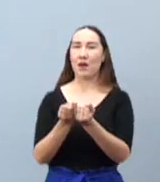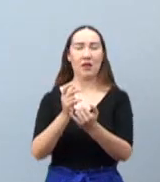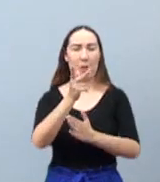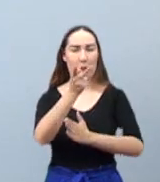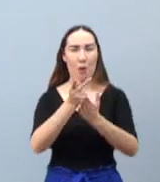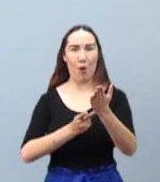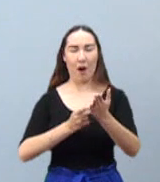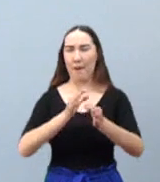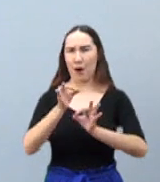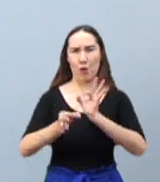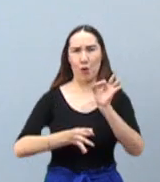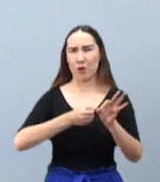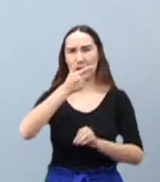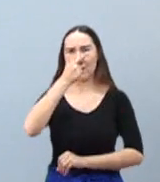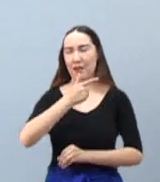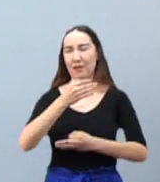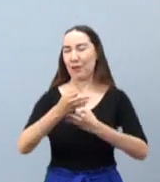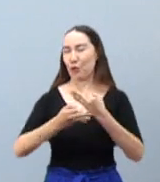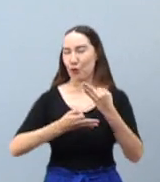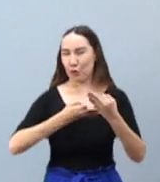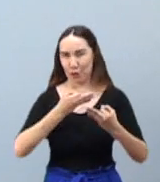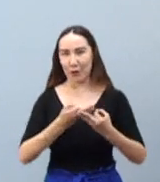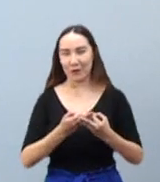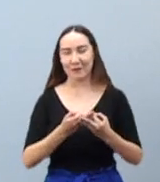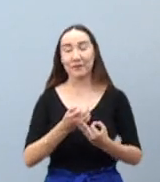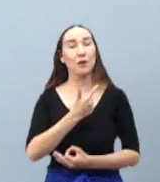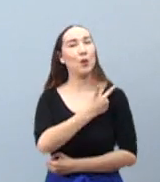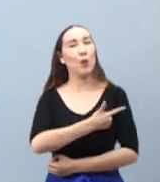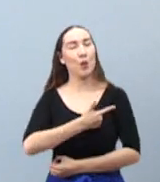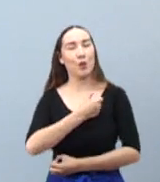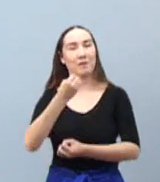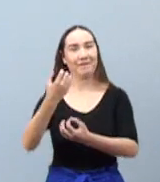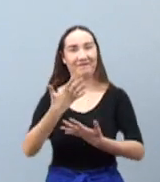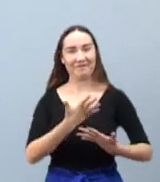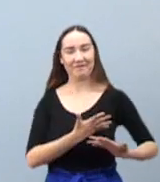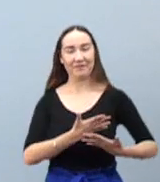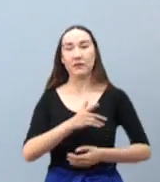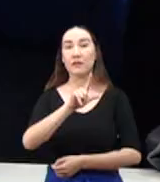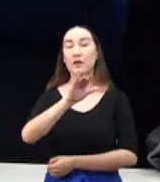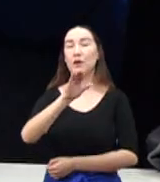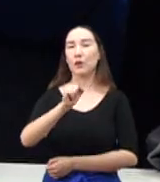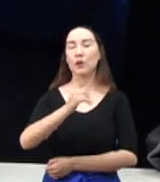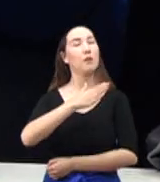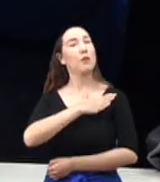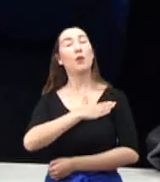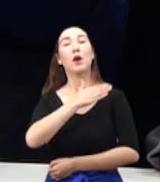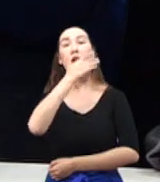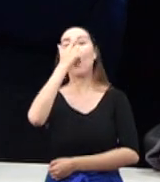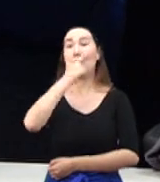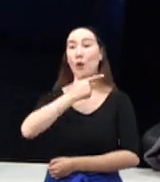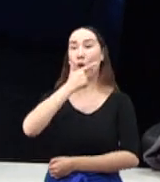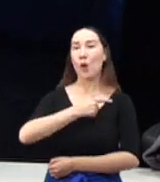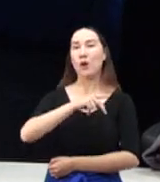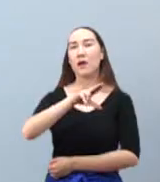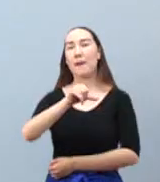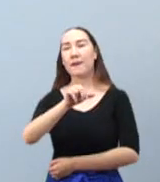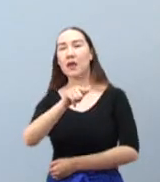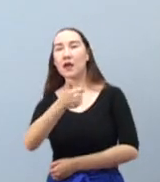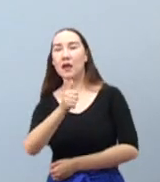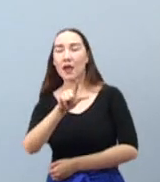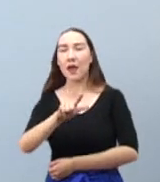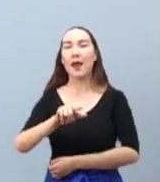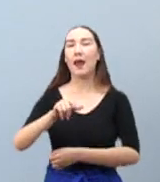amiguito, nuestro programa, y con muchísimo gusto, obviamente, también te recibimos. Luis de Regil. Muy buenas noches. Buenas noches, Miguel. Buenas noches, Pau, maestro.